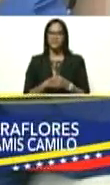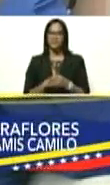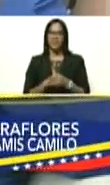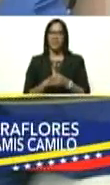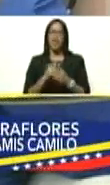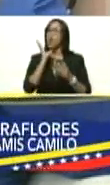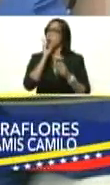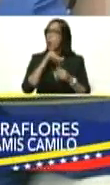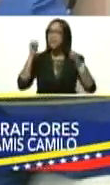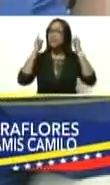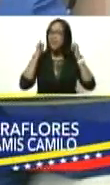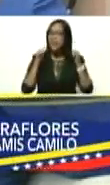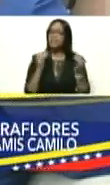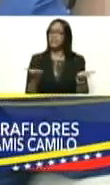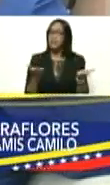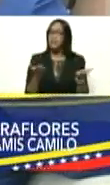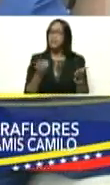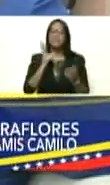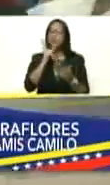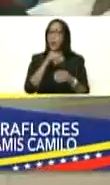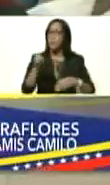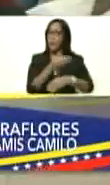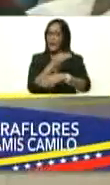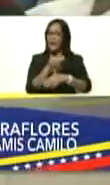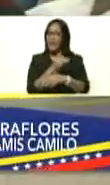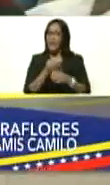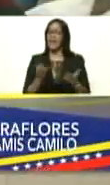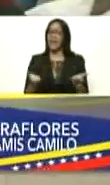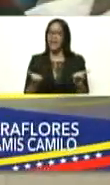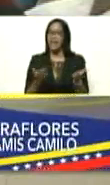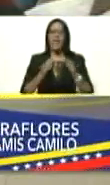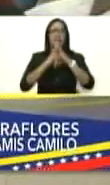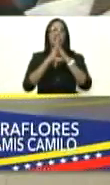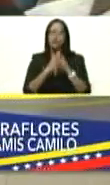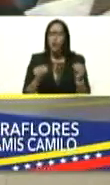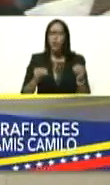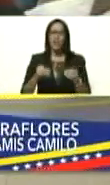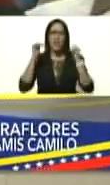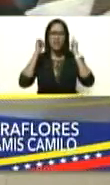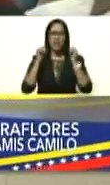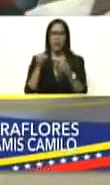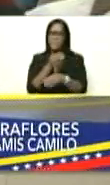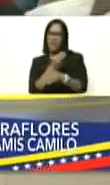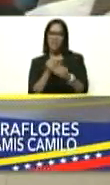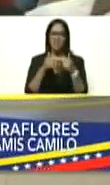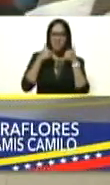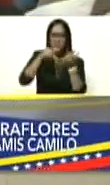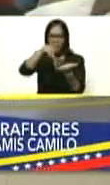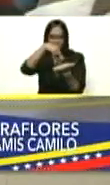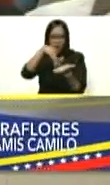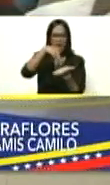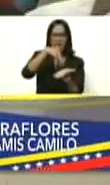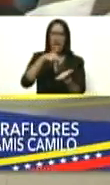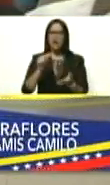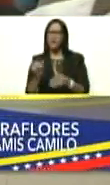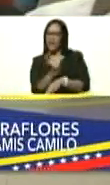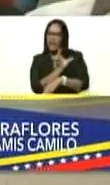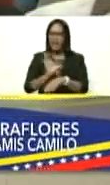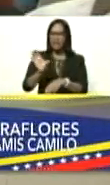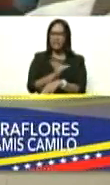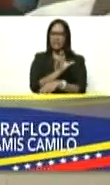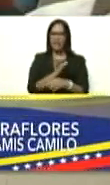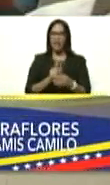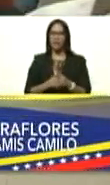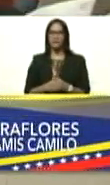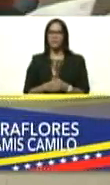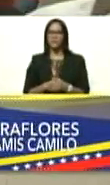No hay fiesta sin merengue, también se puede decir aquí. No hay fiesta que no hay un merenguito bien bailado, bien cantado. Y